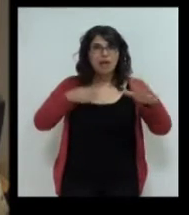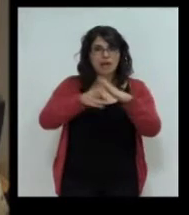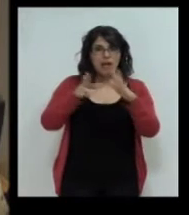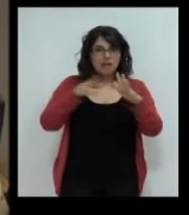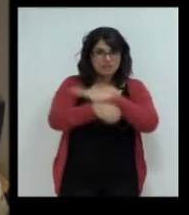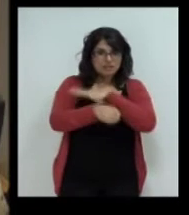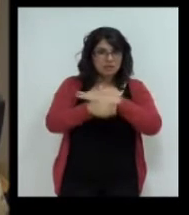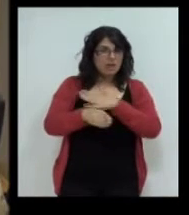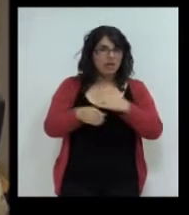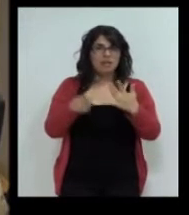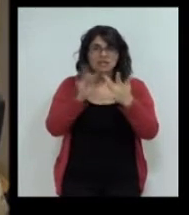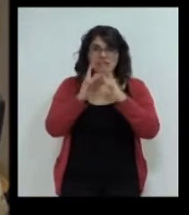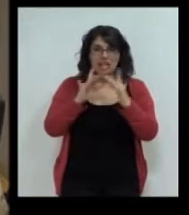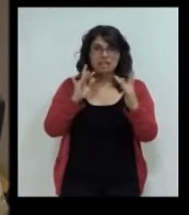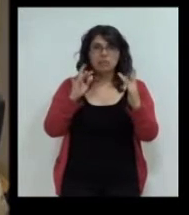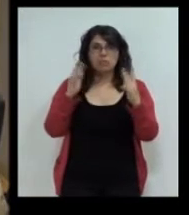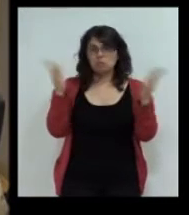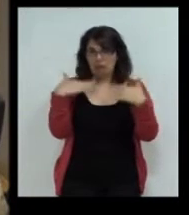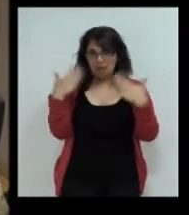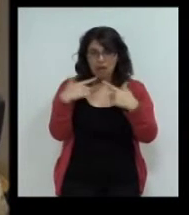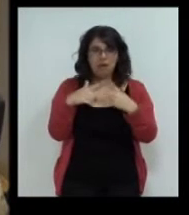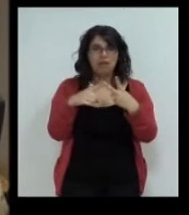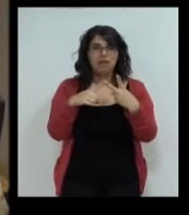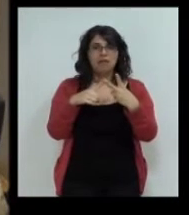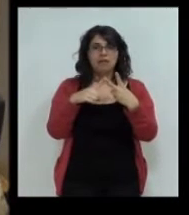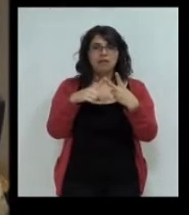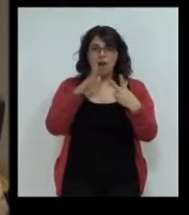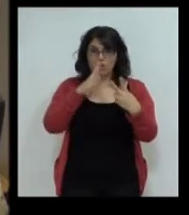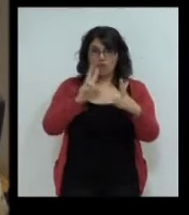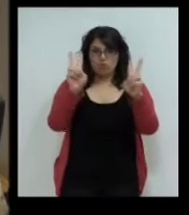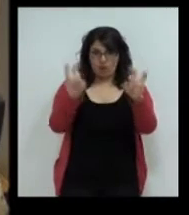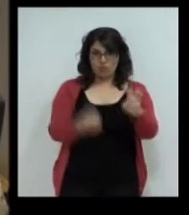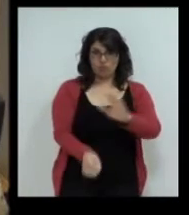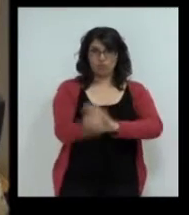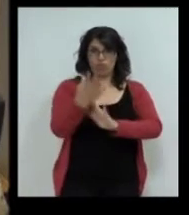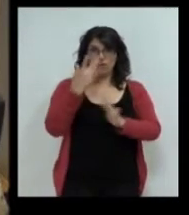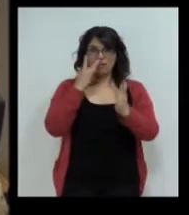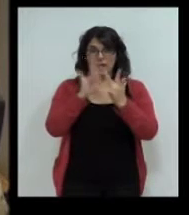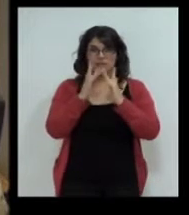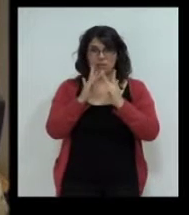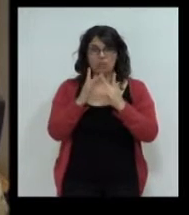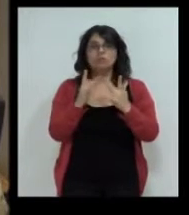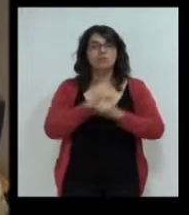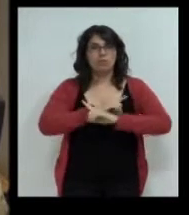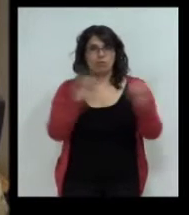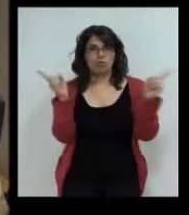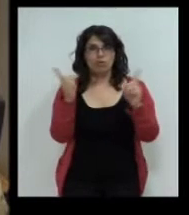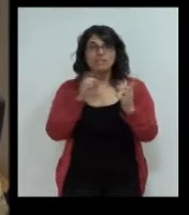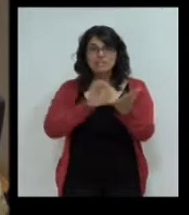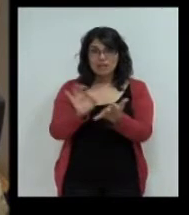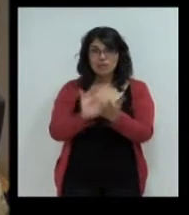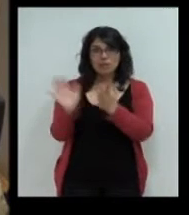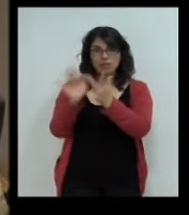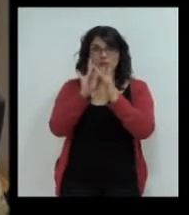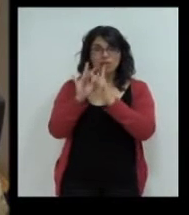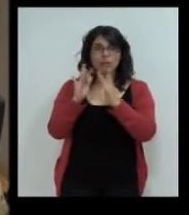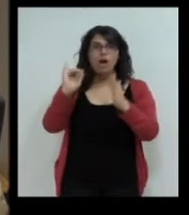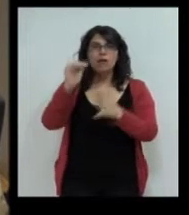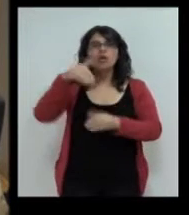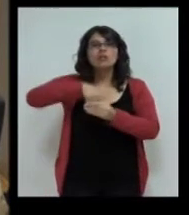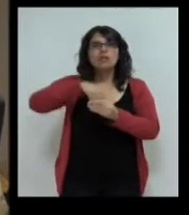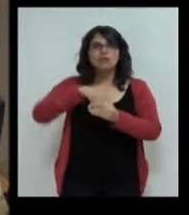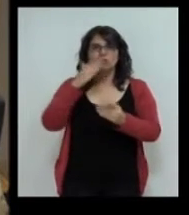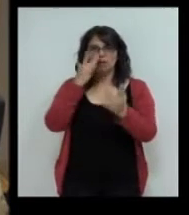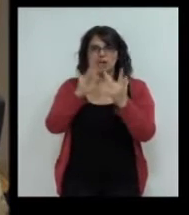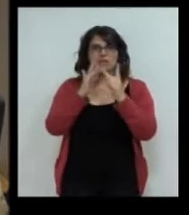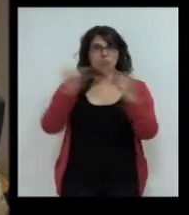interactivos, ni a la nueva generación de televisión interactiva que ahora estamos tratando, donde el propio servicio interactivo transporta contenido interactivo,